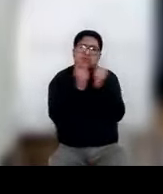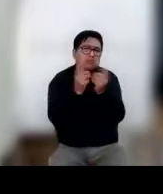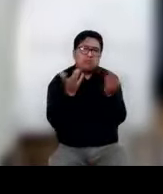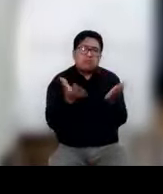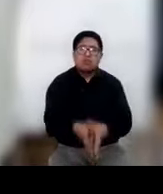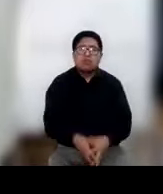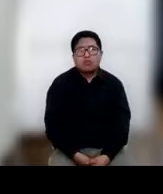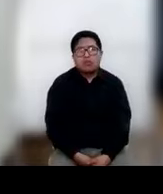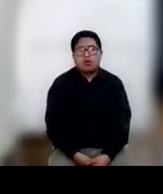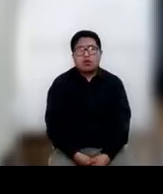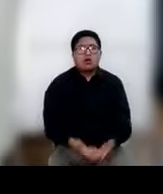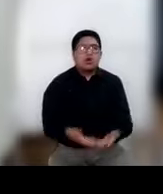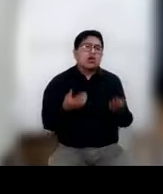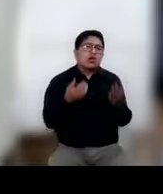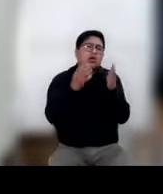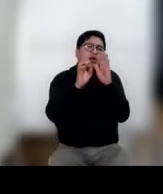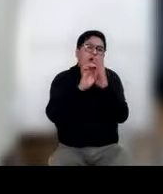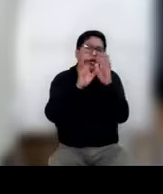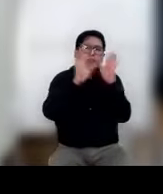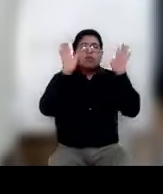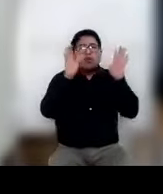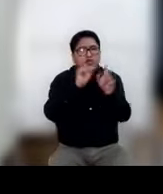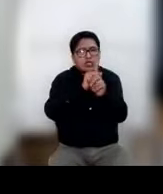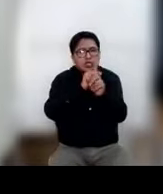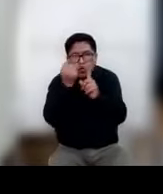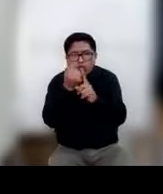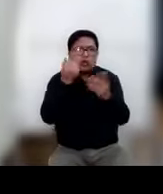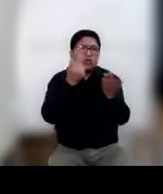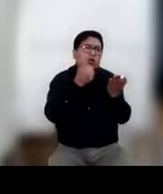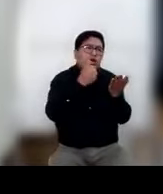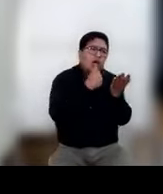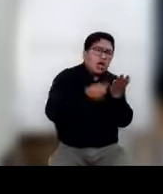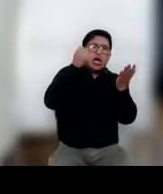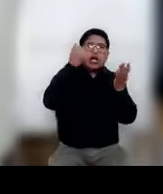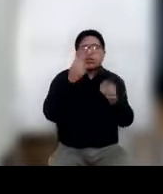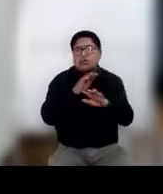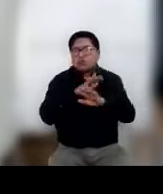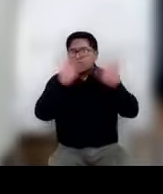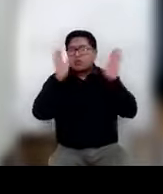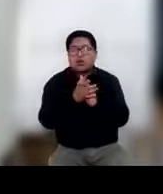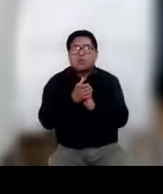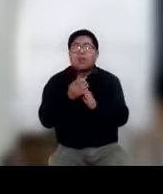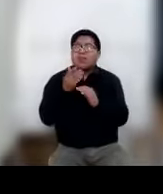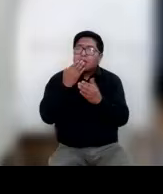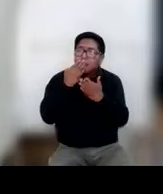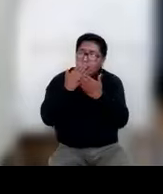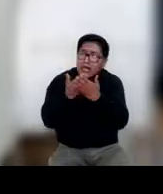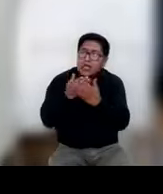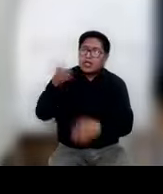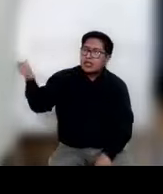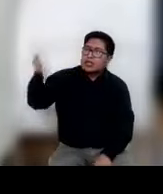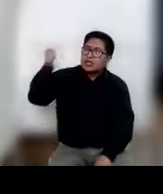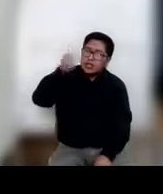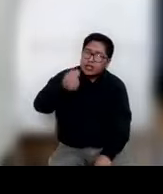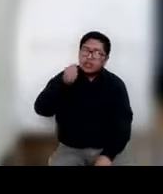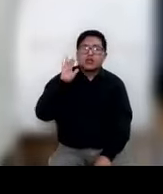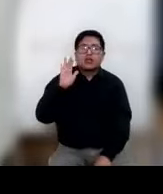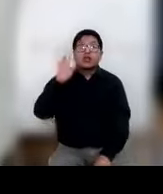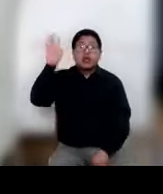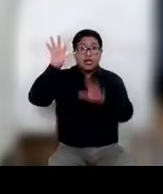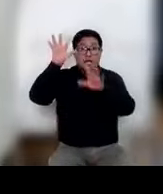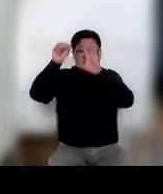elaborar su situación sus notas y demás cuestiones pero que haya gobierno a través de las estructuras que tienen ya